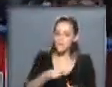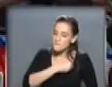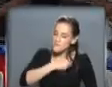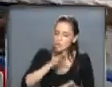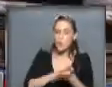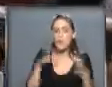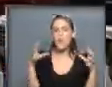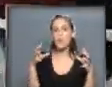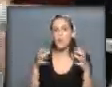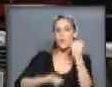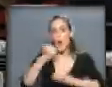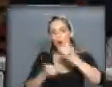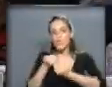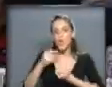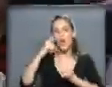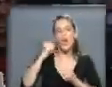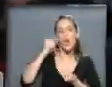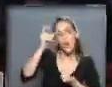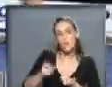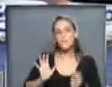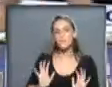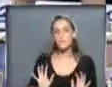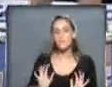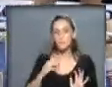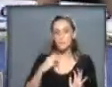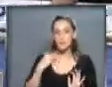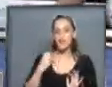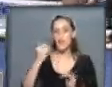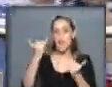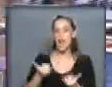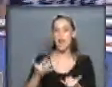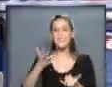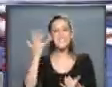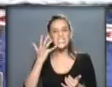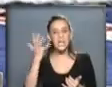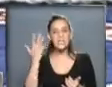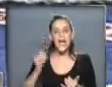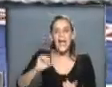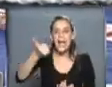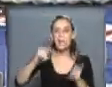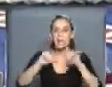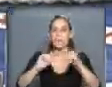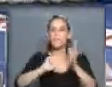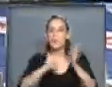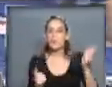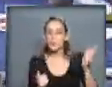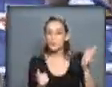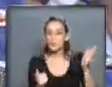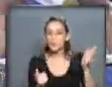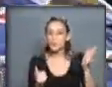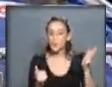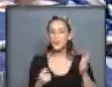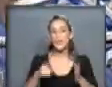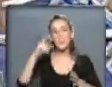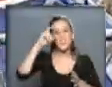masculino, que le resulte familiar el apellido. Y aquí está ahora Tigresa Acuña, que terminó ganando por puntos. Se disputó a